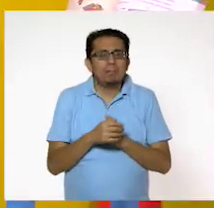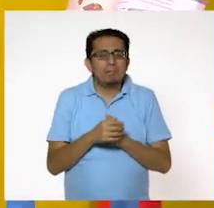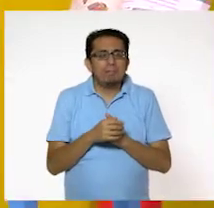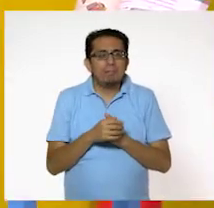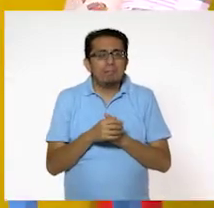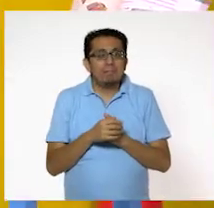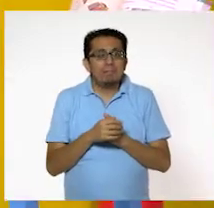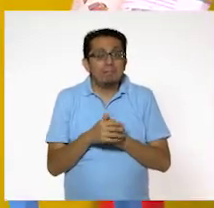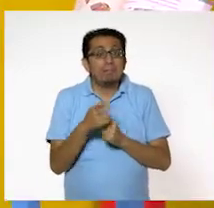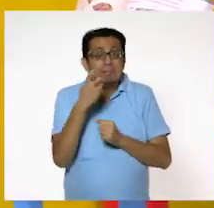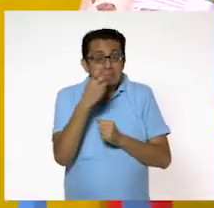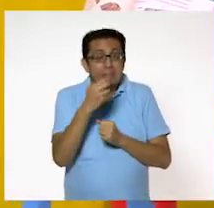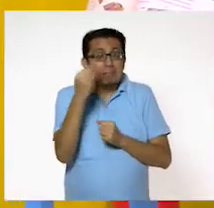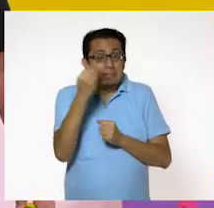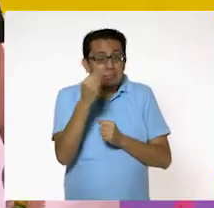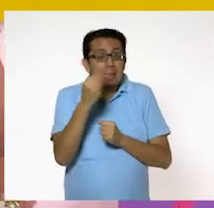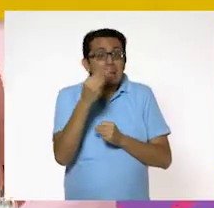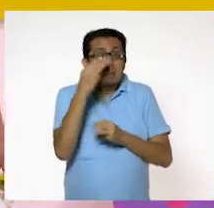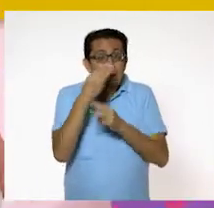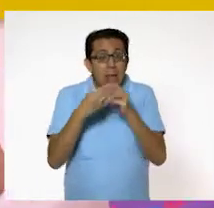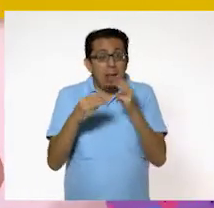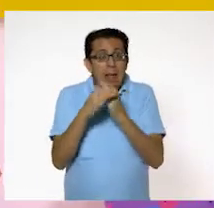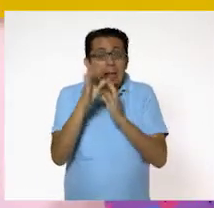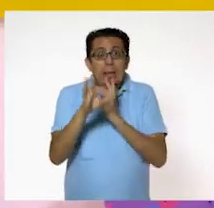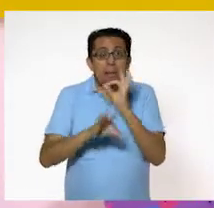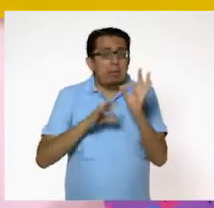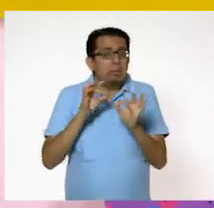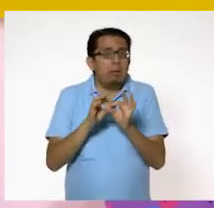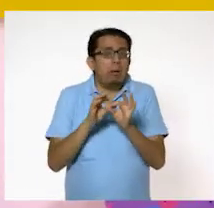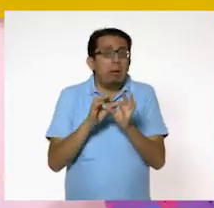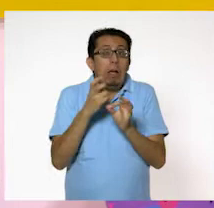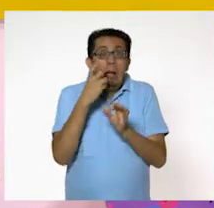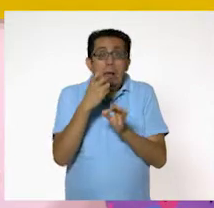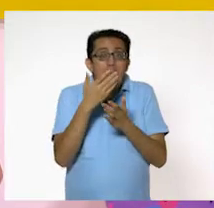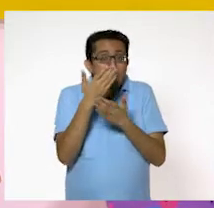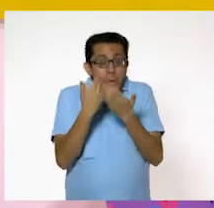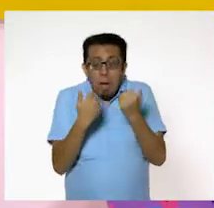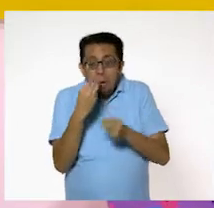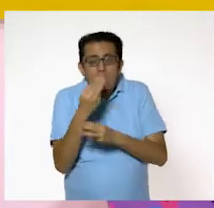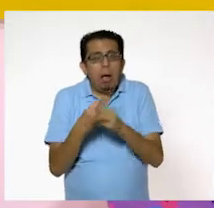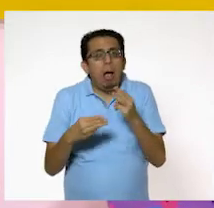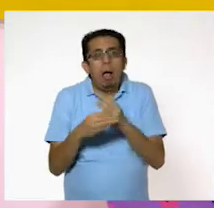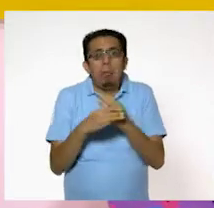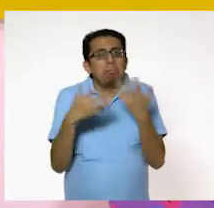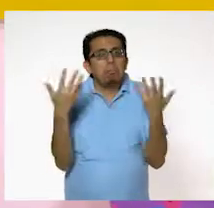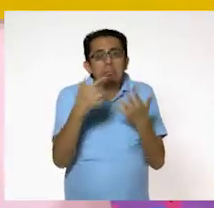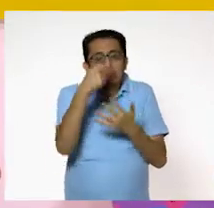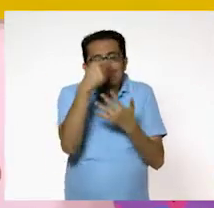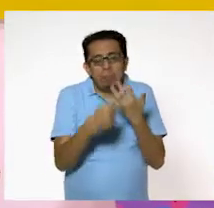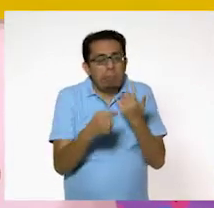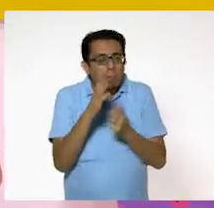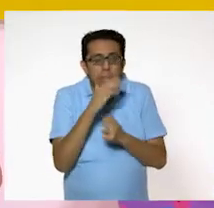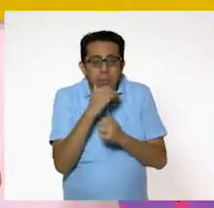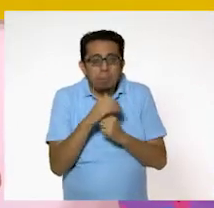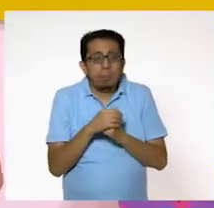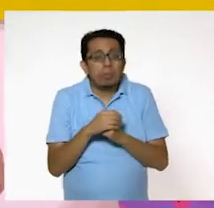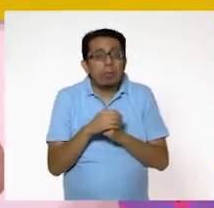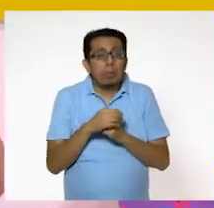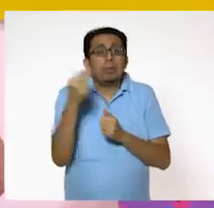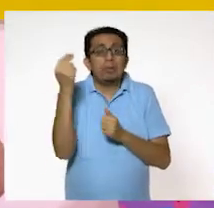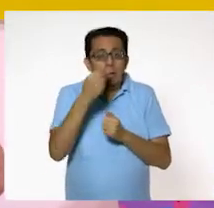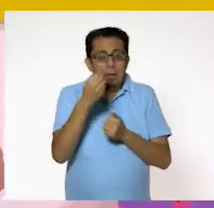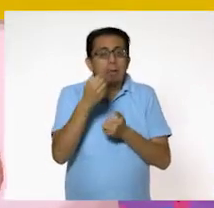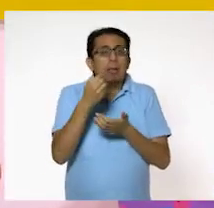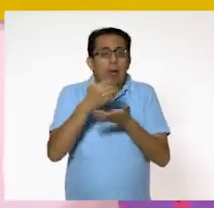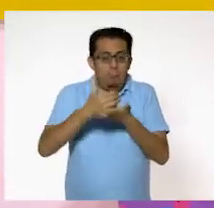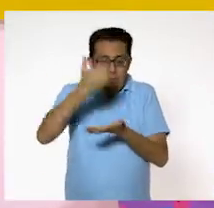Esto hay que tenerlo listo, los materiales, si no, no puedes seguir las instrucciones. Muy bien. Entonces decías que el envase, ajá,